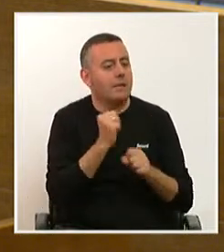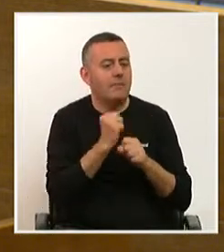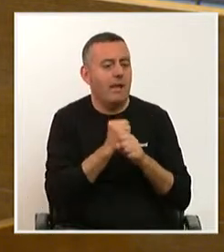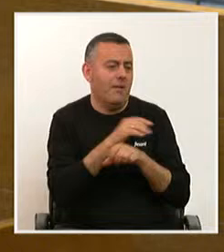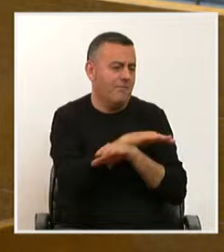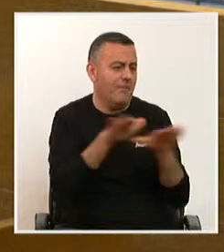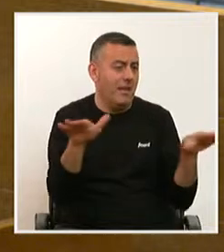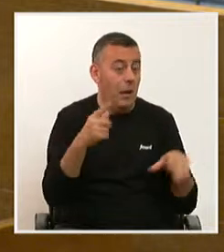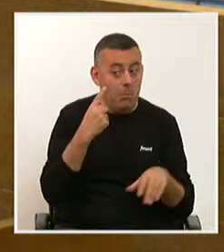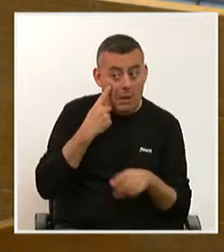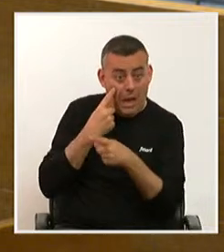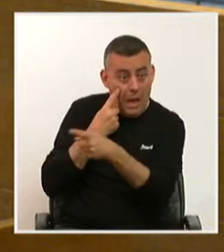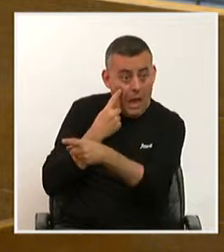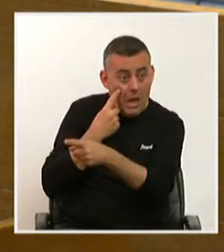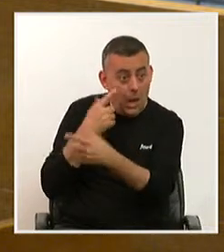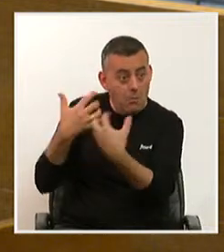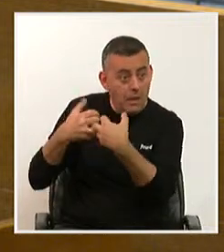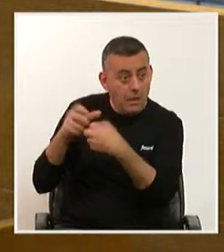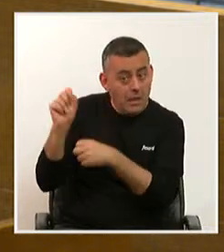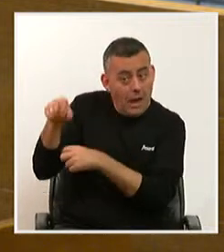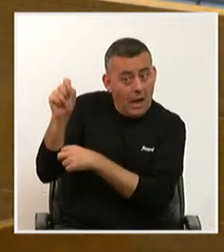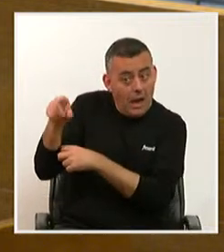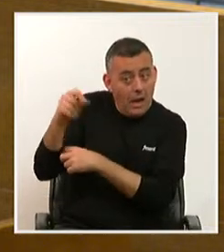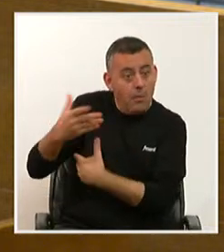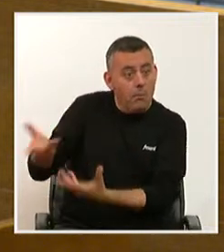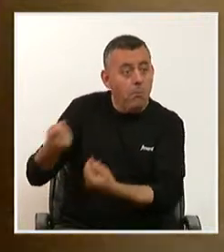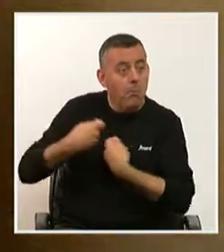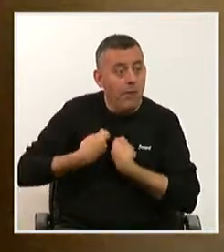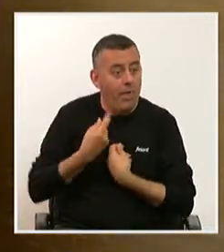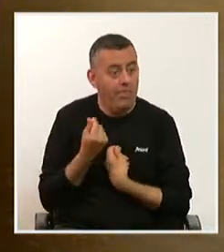máquina que deentrada